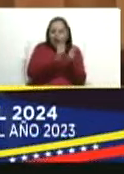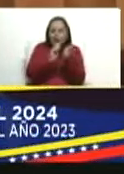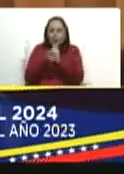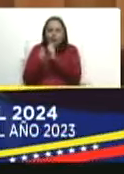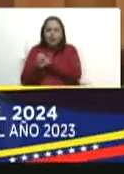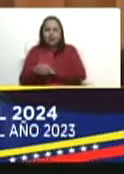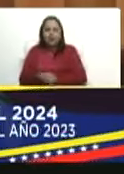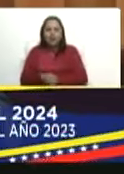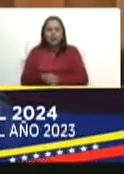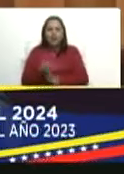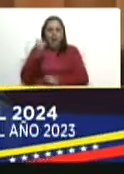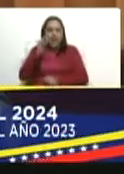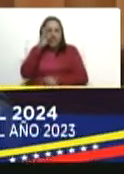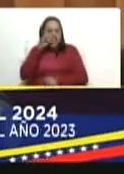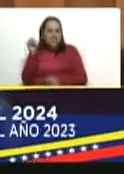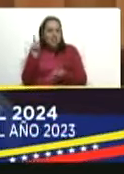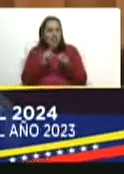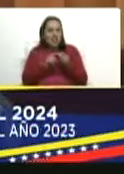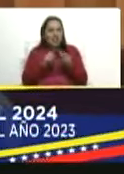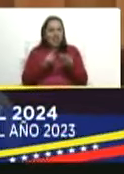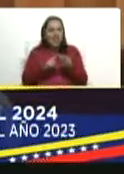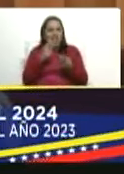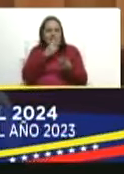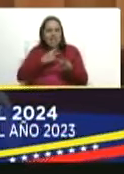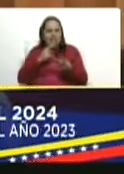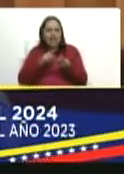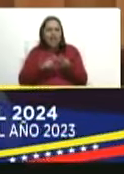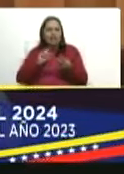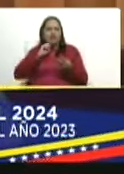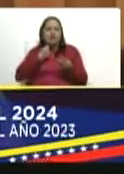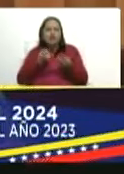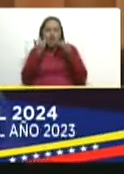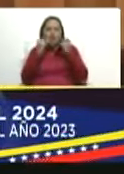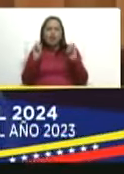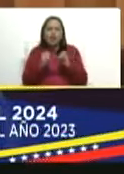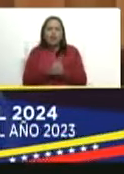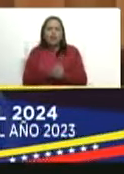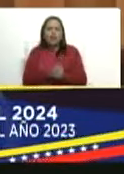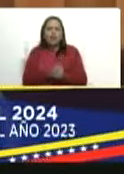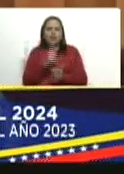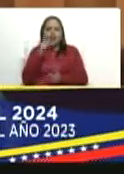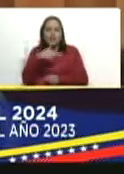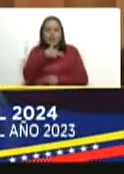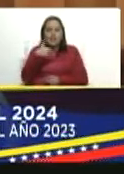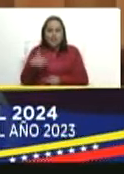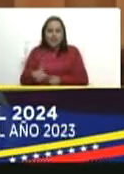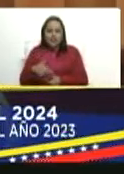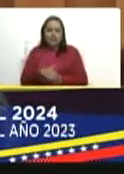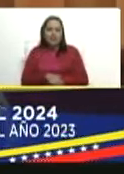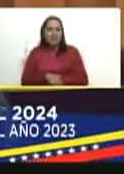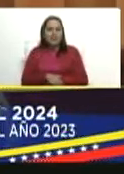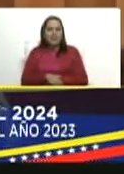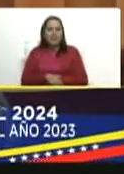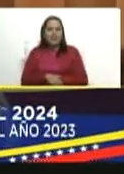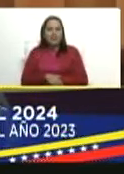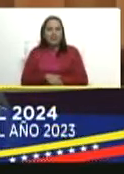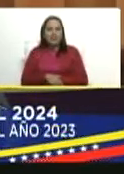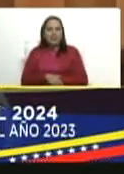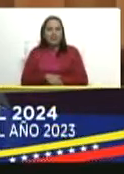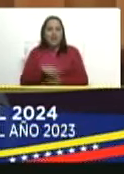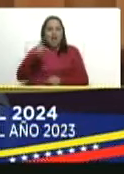al francés, al inglés, al ruso, al chino, al